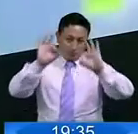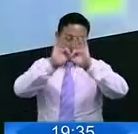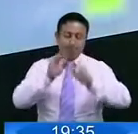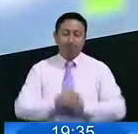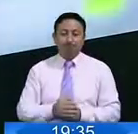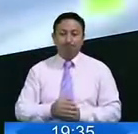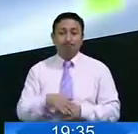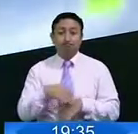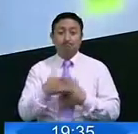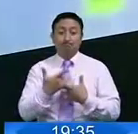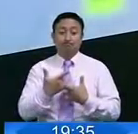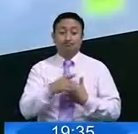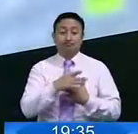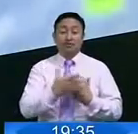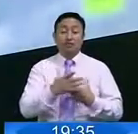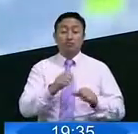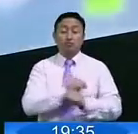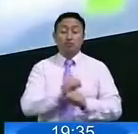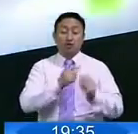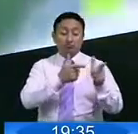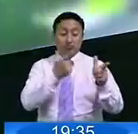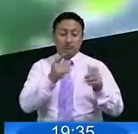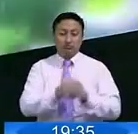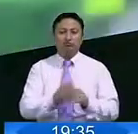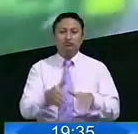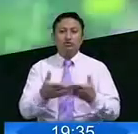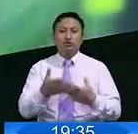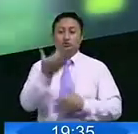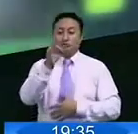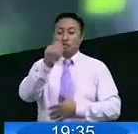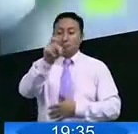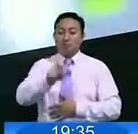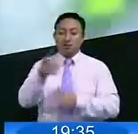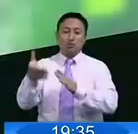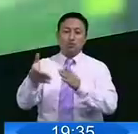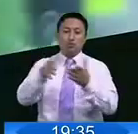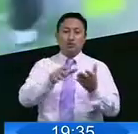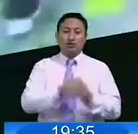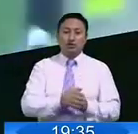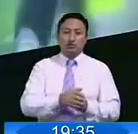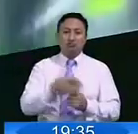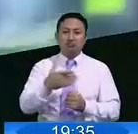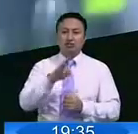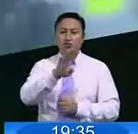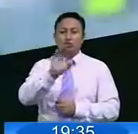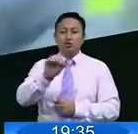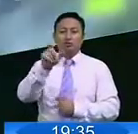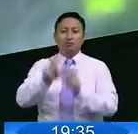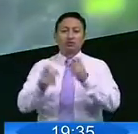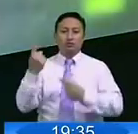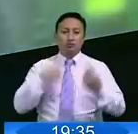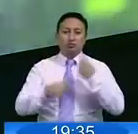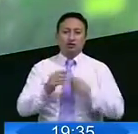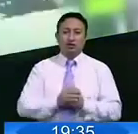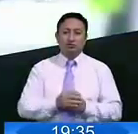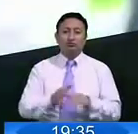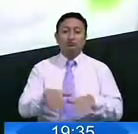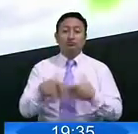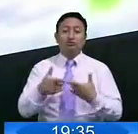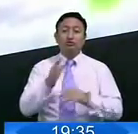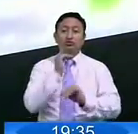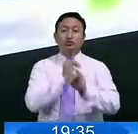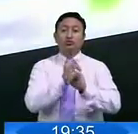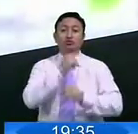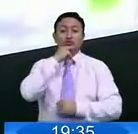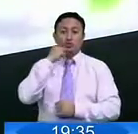Internacional. Atentado con una bomba y un fusil dejó al menos 19 personas muertas y más de 40 heridas en un instituto en